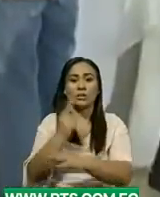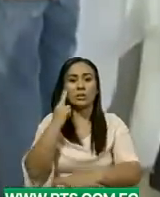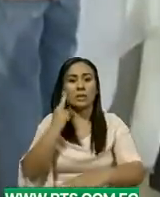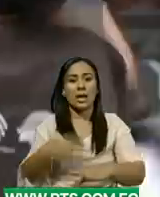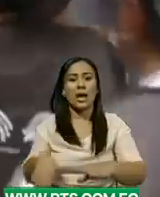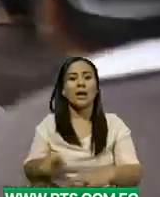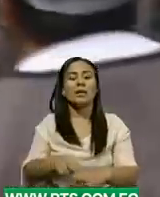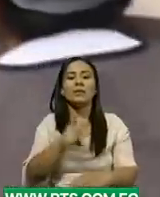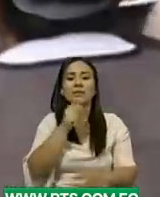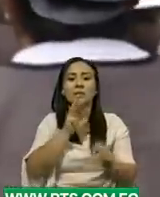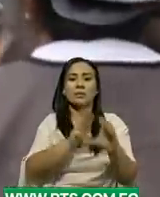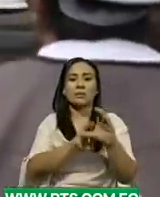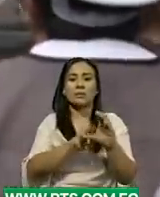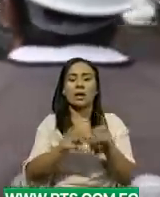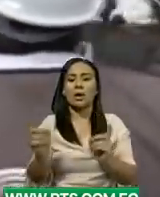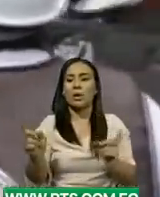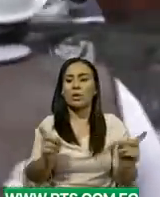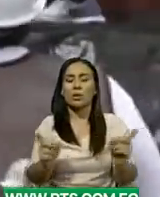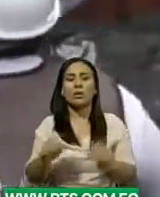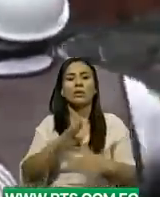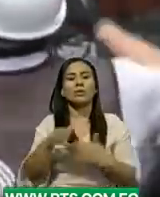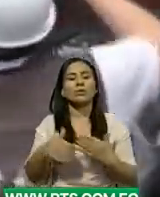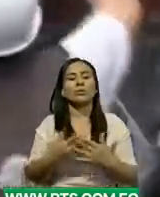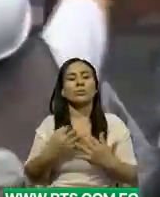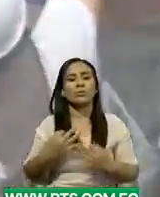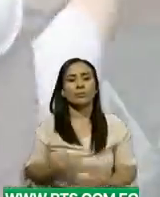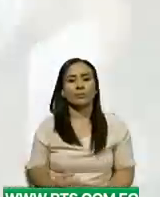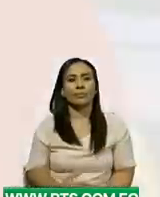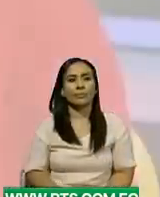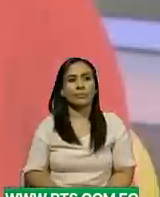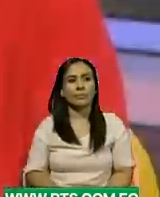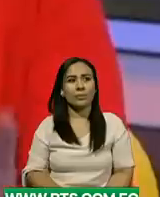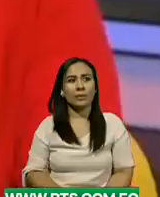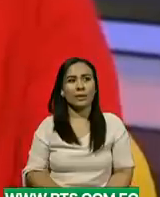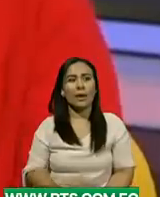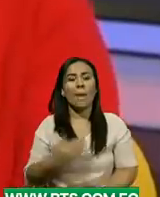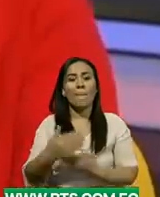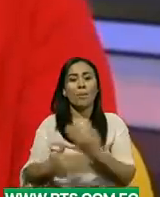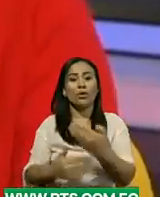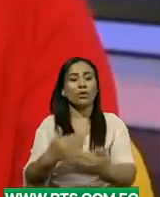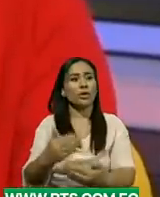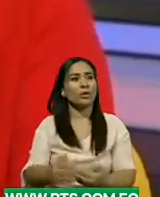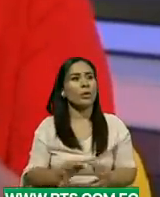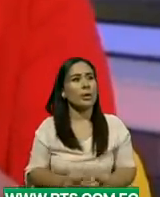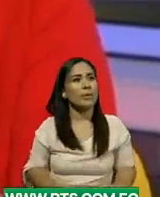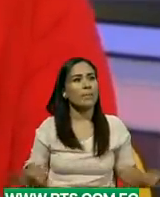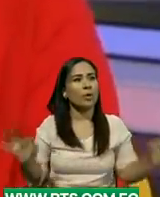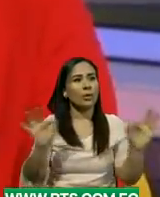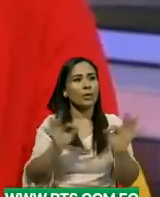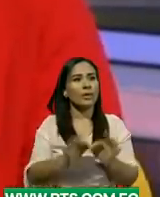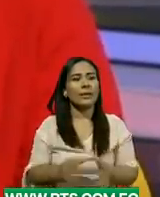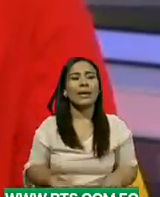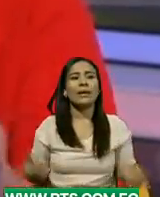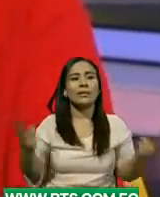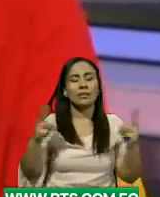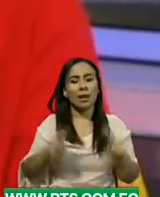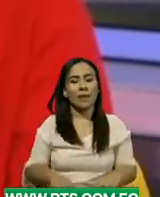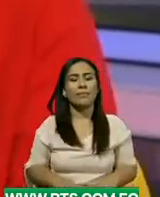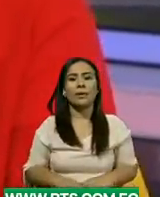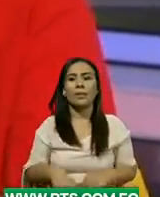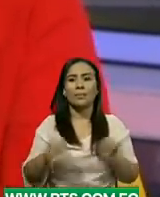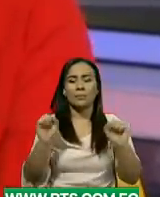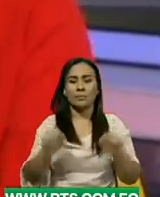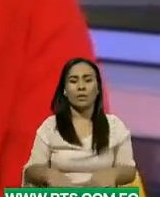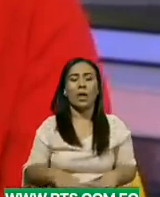de Participación Ciudadana y Control Social Definitivo. Es un proceso muy importante en el que incluso se